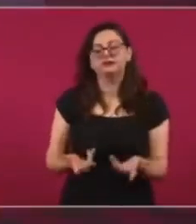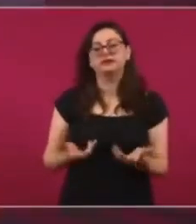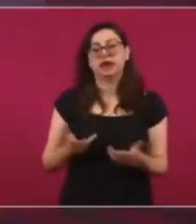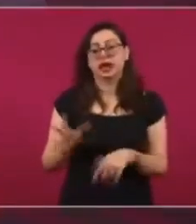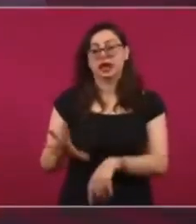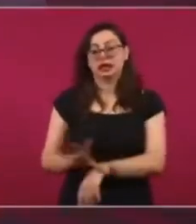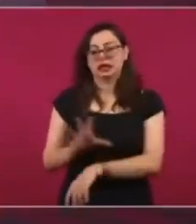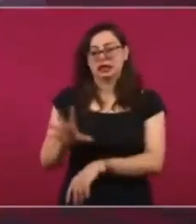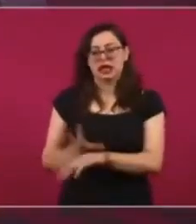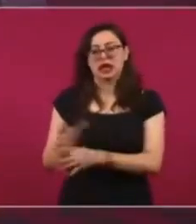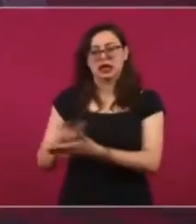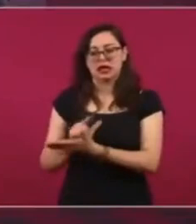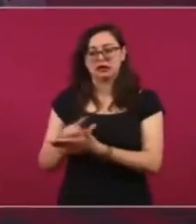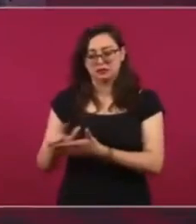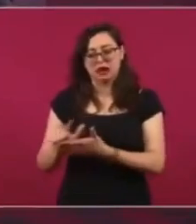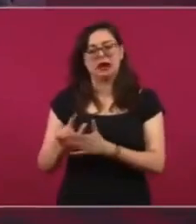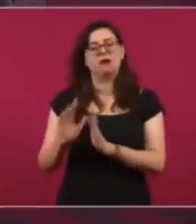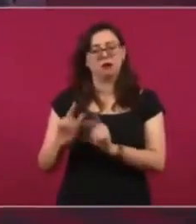con